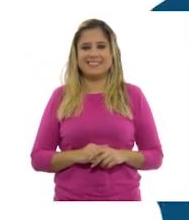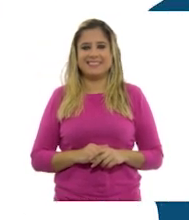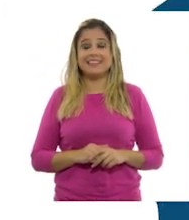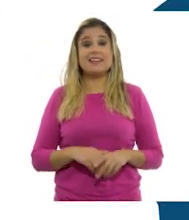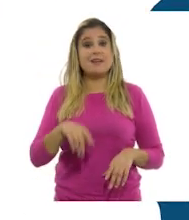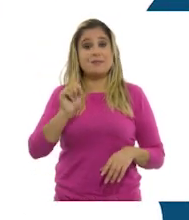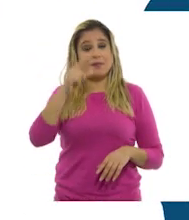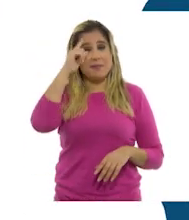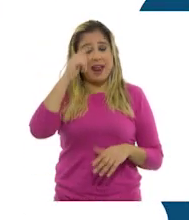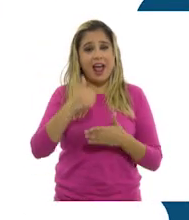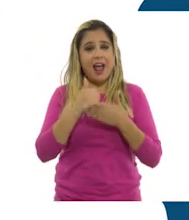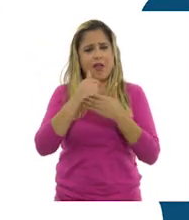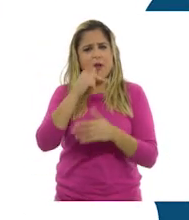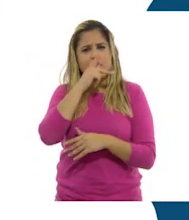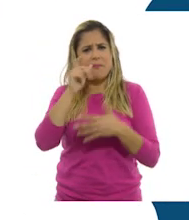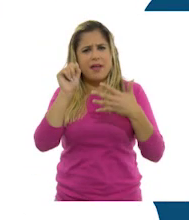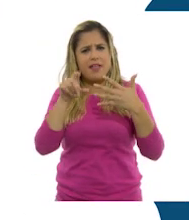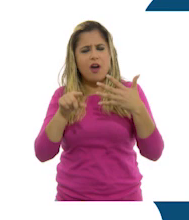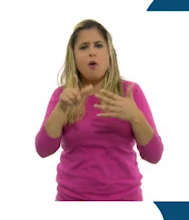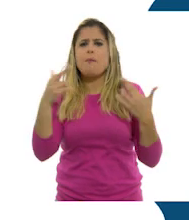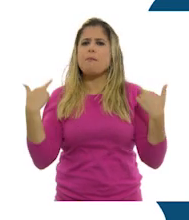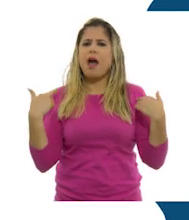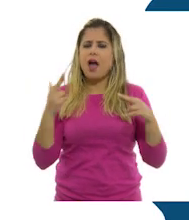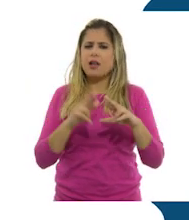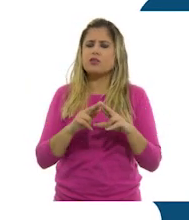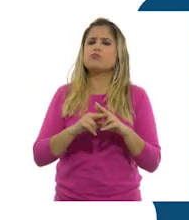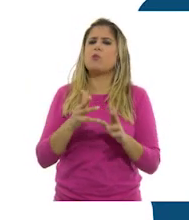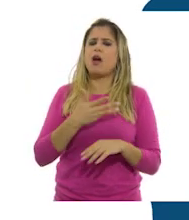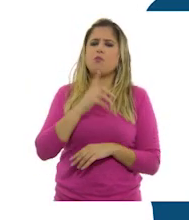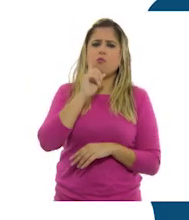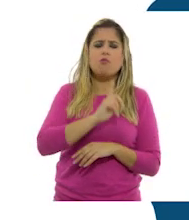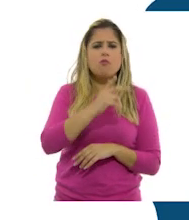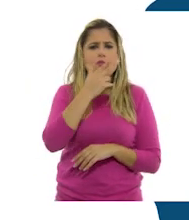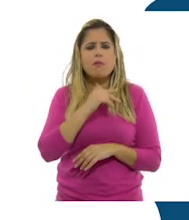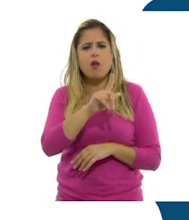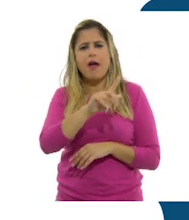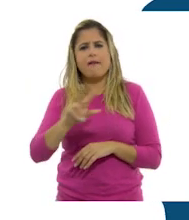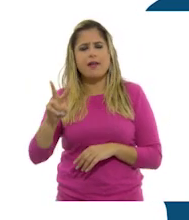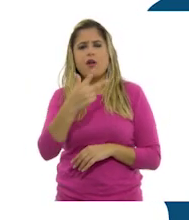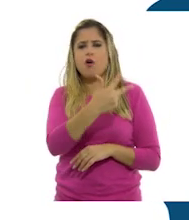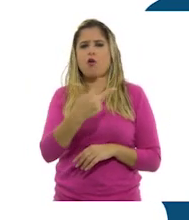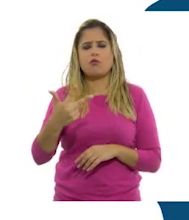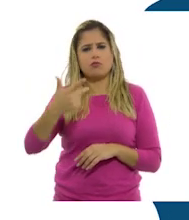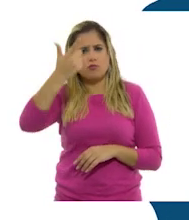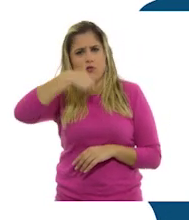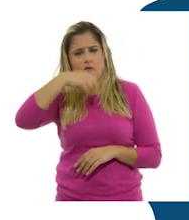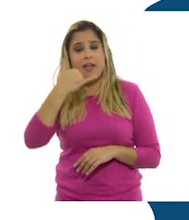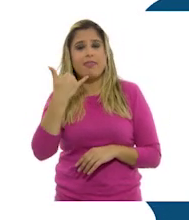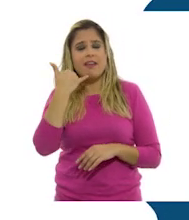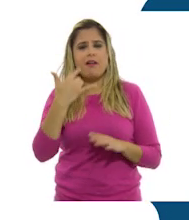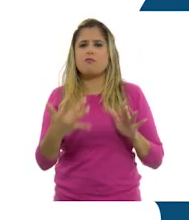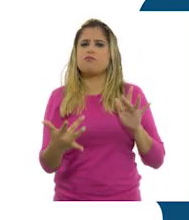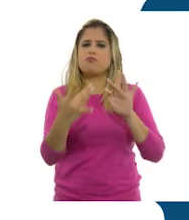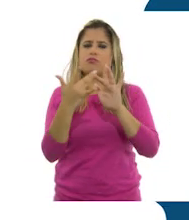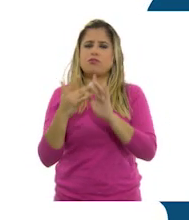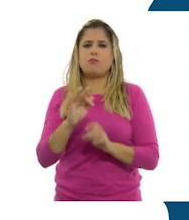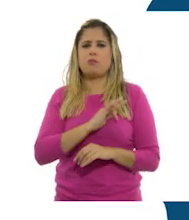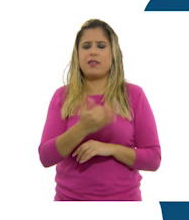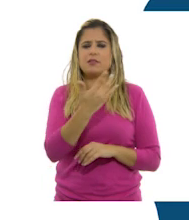Para apoyo pedagógico, hay maestras y maestros de lunes a viernes de 8 a 20 horas en el teléfono